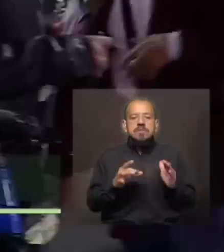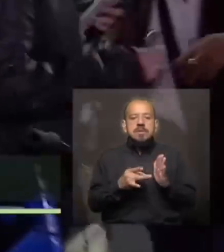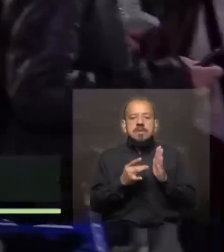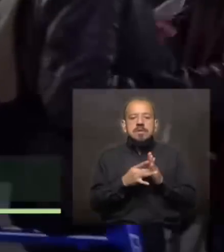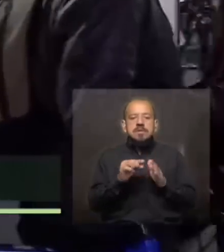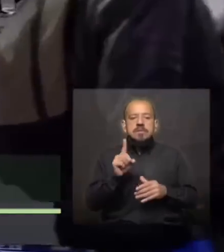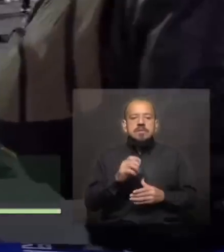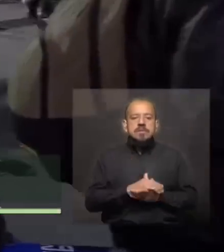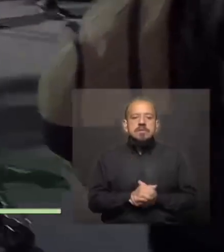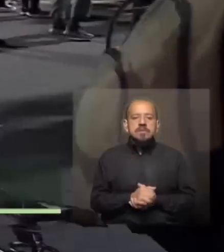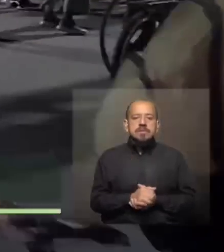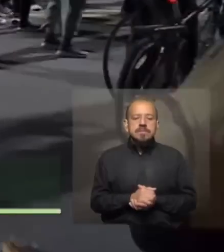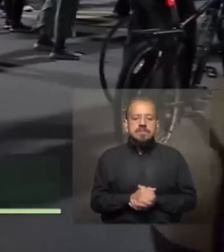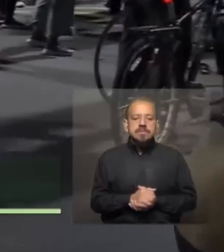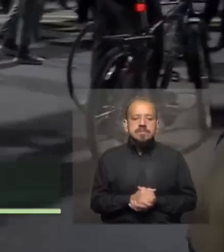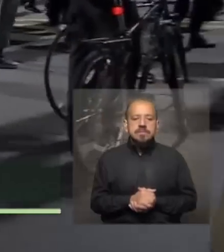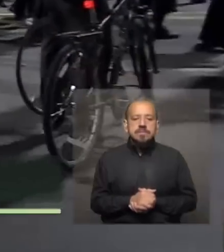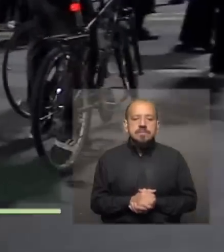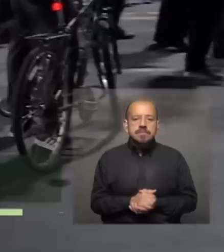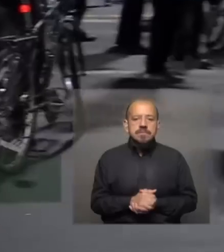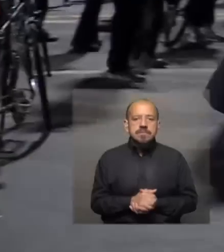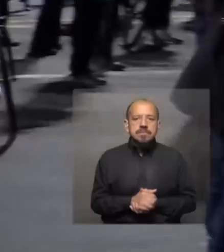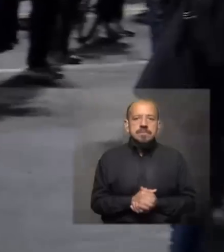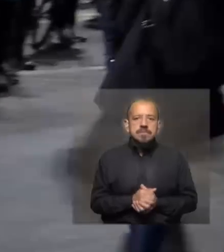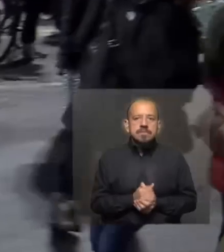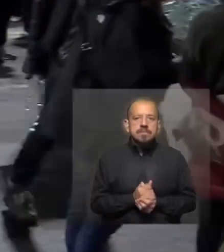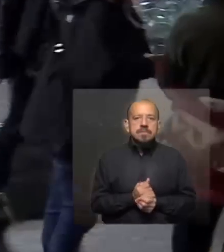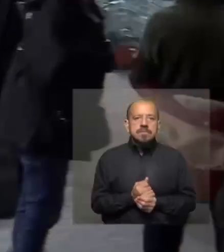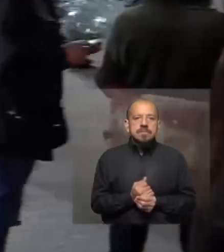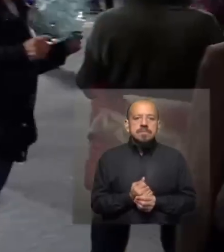del agua lo dejamos con algunas imágenes compañeros de lo que está pasando